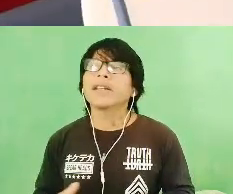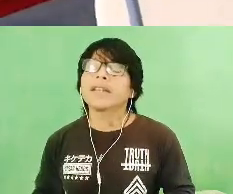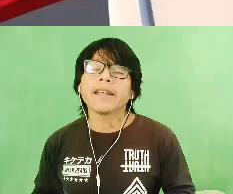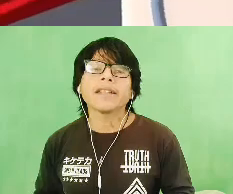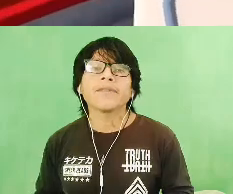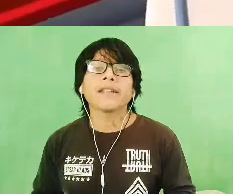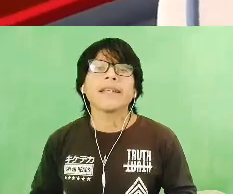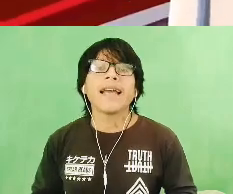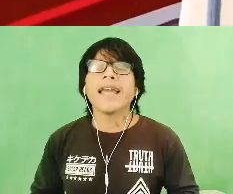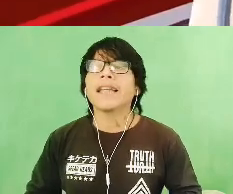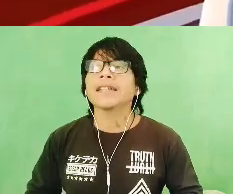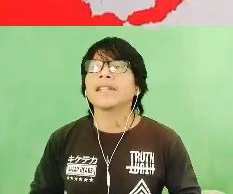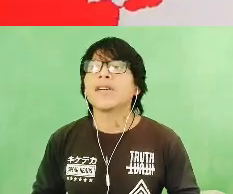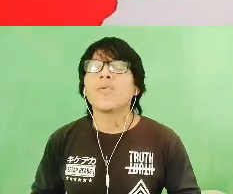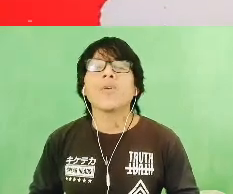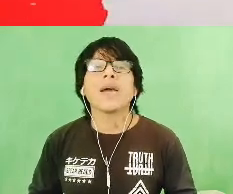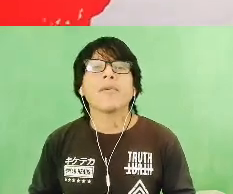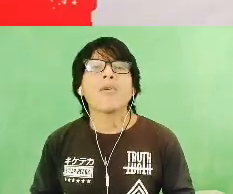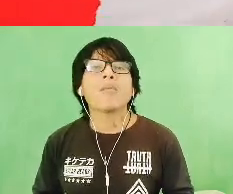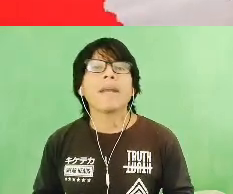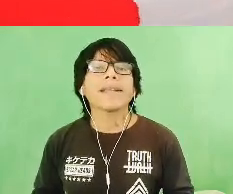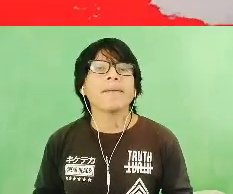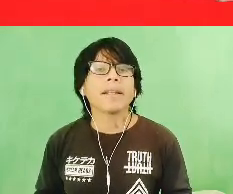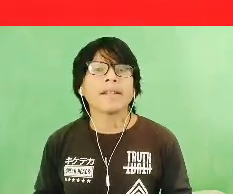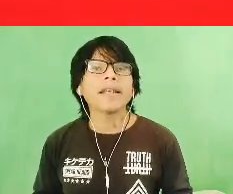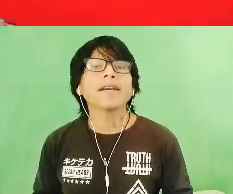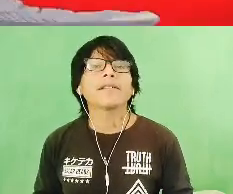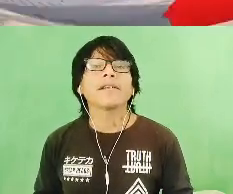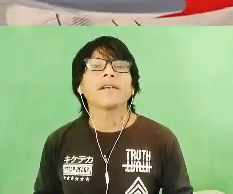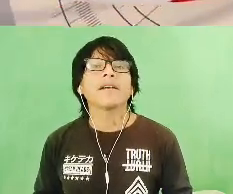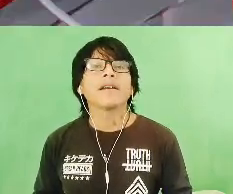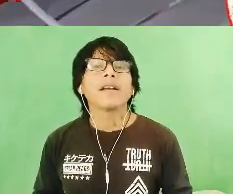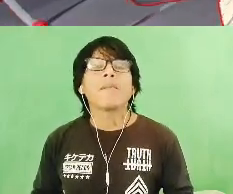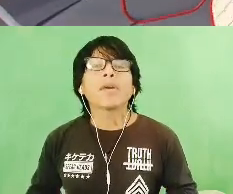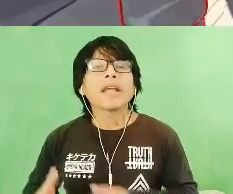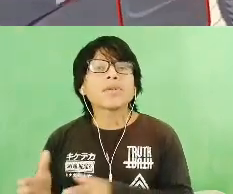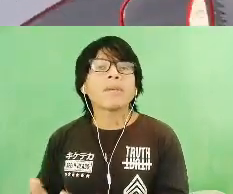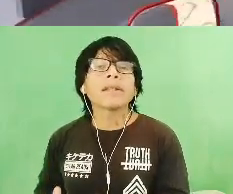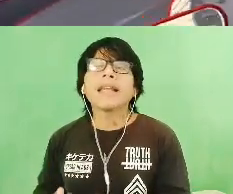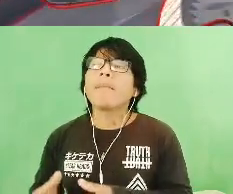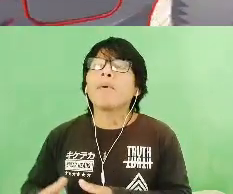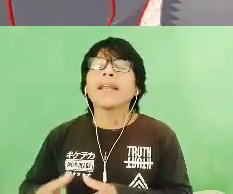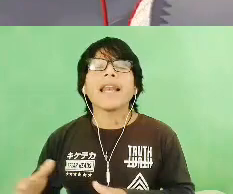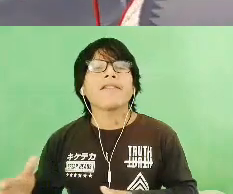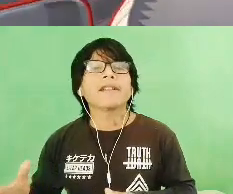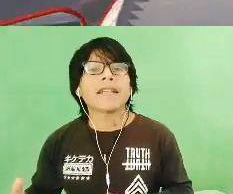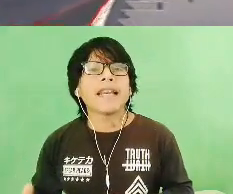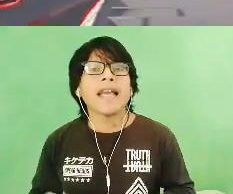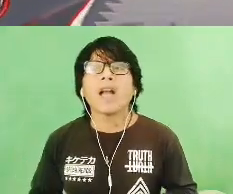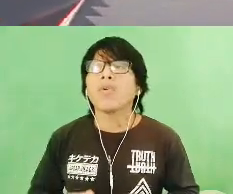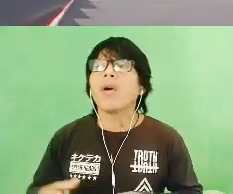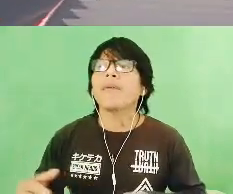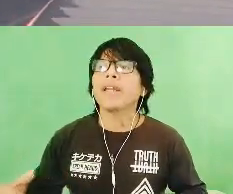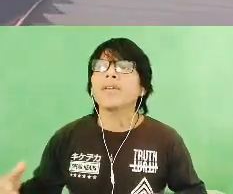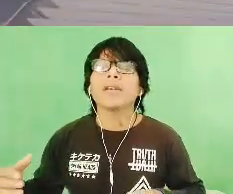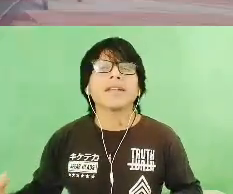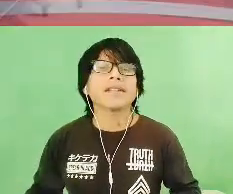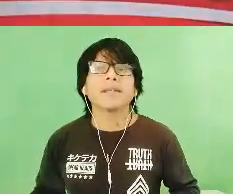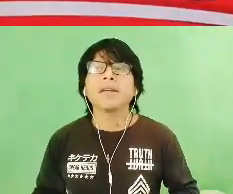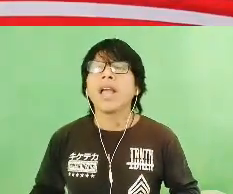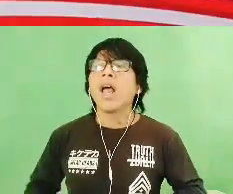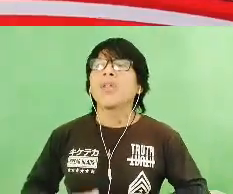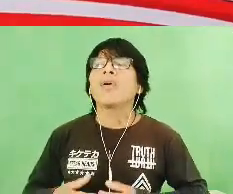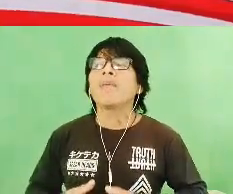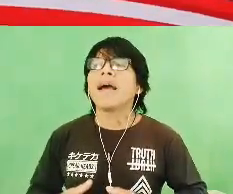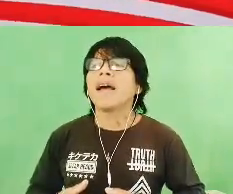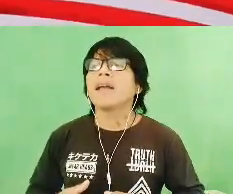hizo la Unidad de Inteligencia Financiera es una completa mentira. ¿Por qué es una mentira? Porque la Fiscalía no ha venido detrás